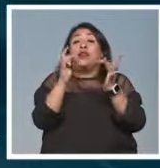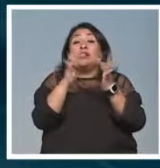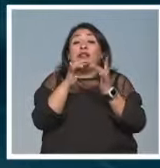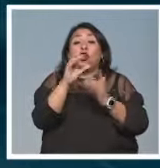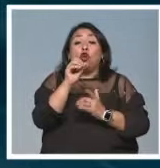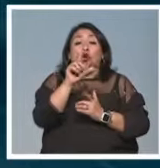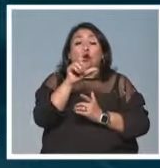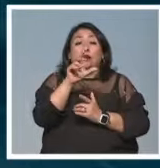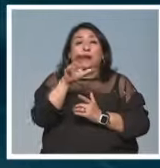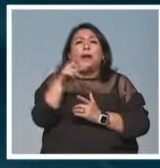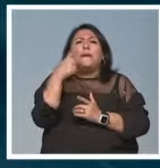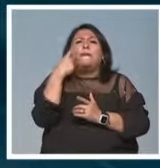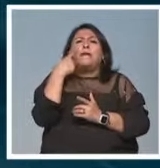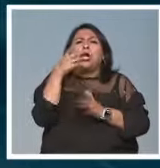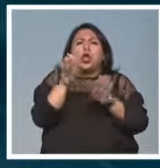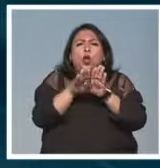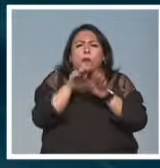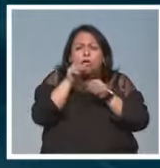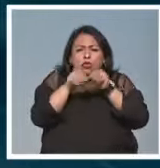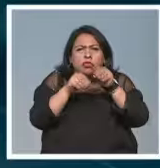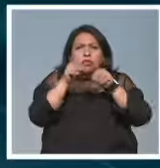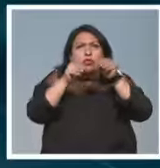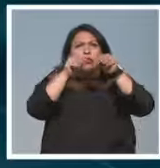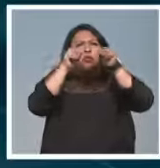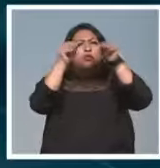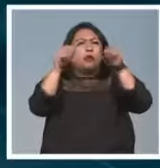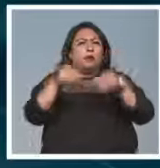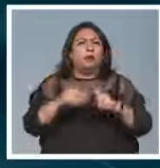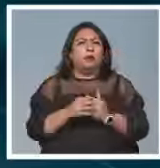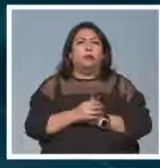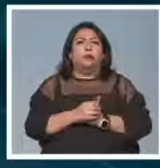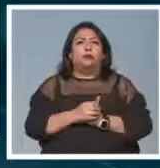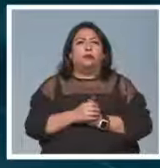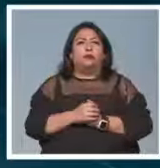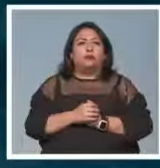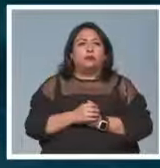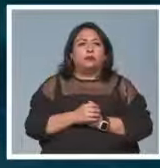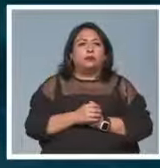Olivier Grostet y vamos a ver cómo está quedando esta estructura.